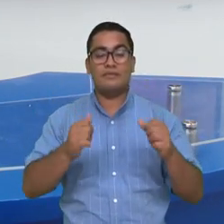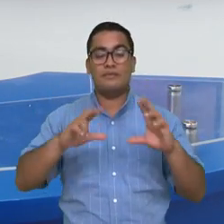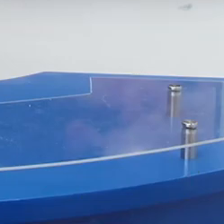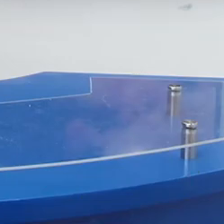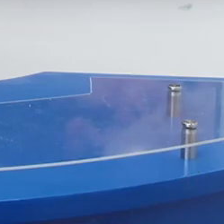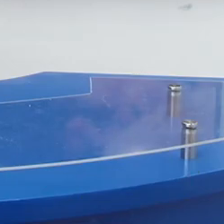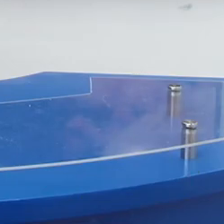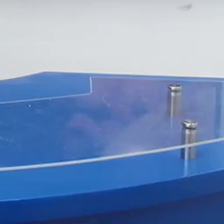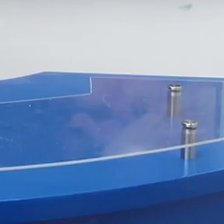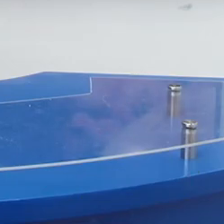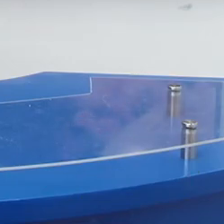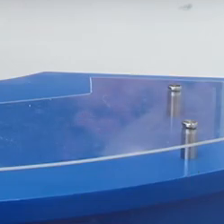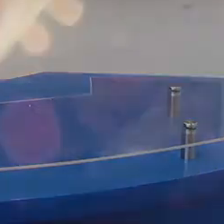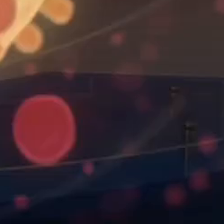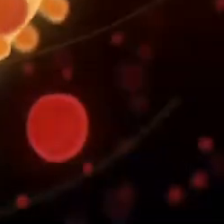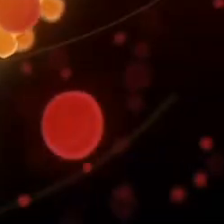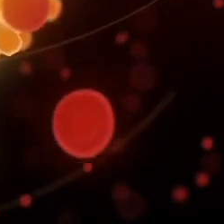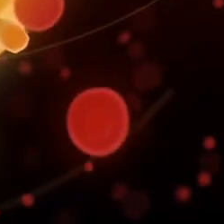Elmer Marcia.